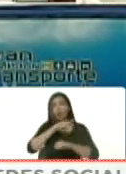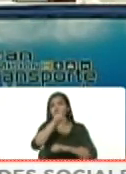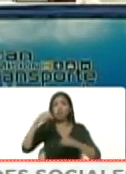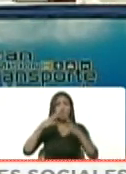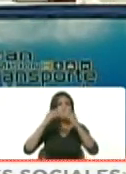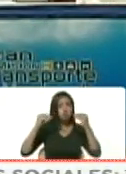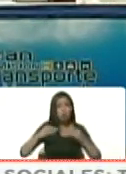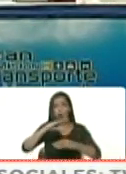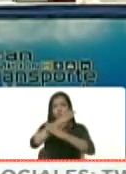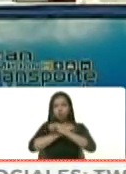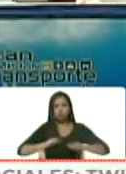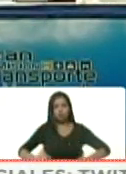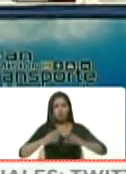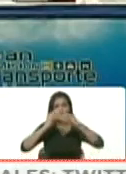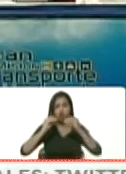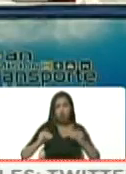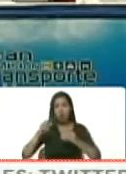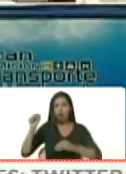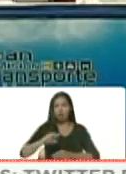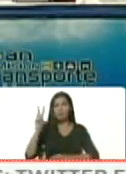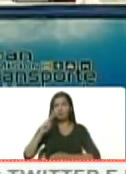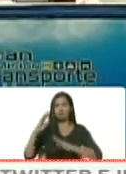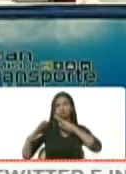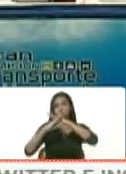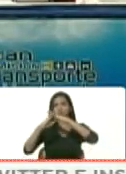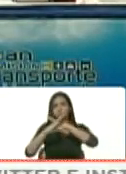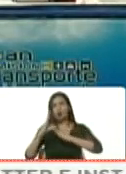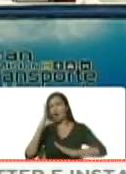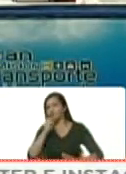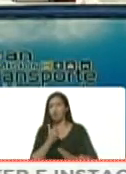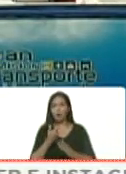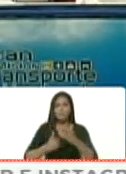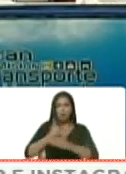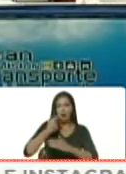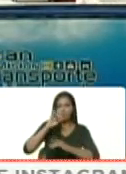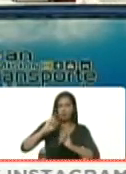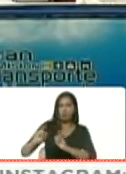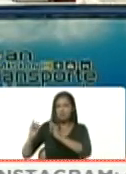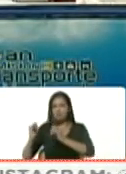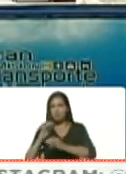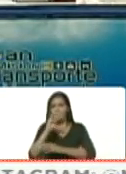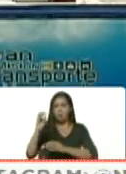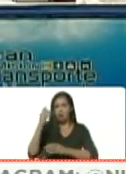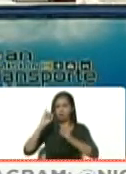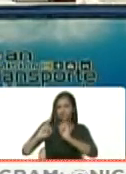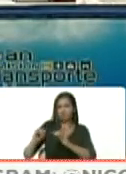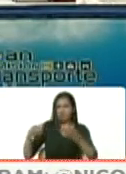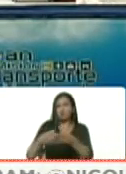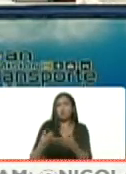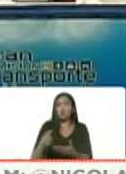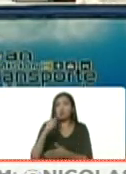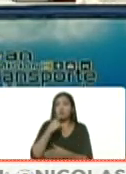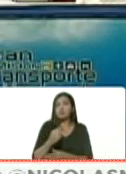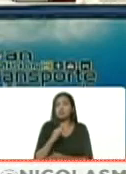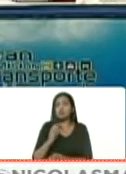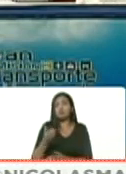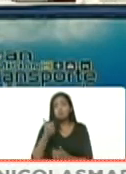todos y todas. Pero a Venezuela no la bloquea nadie, ni menos una cuarentena. Eso dice muy